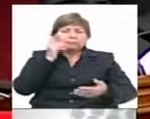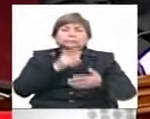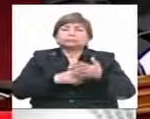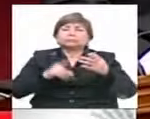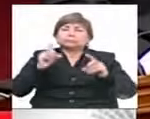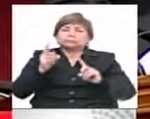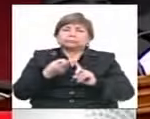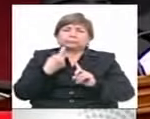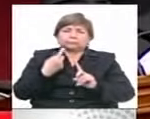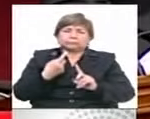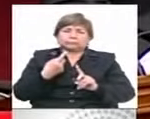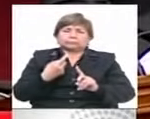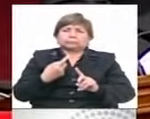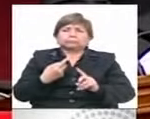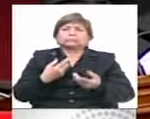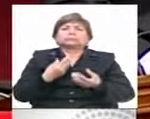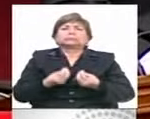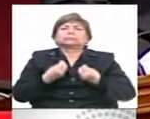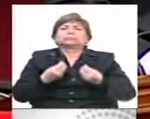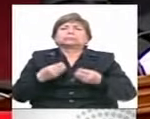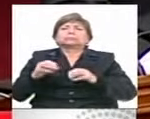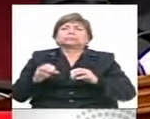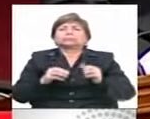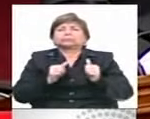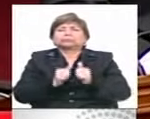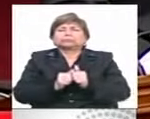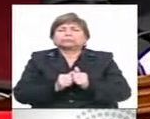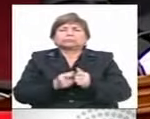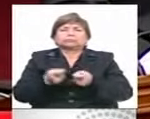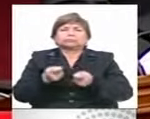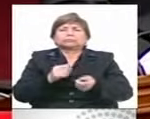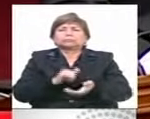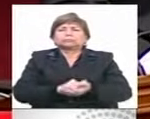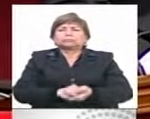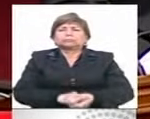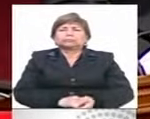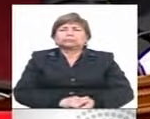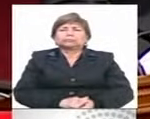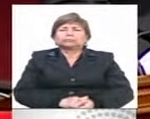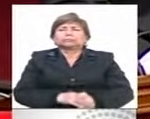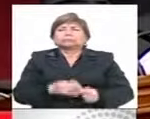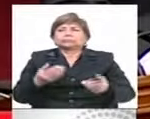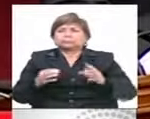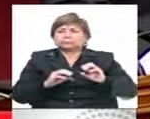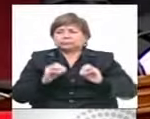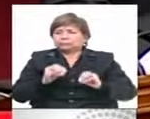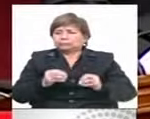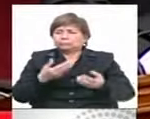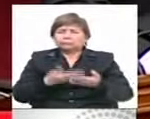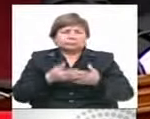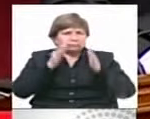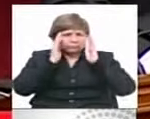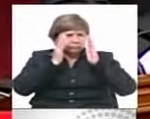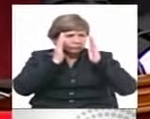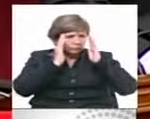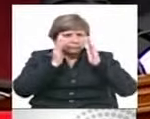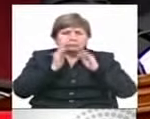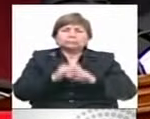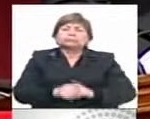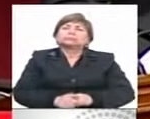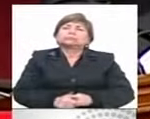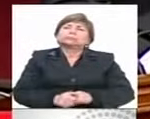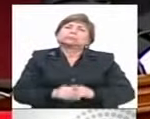primero cómo vamos a generar los recursos. Hemos escuchado atentamente